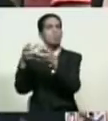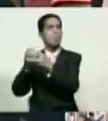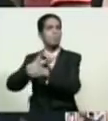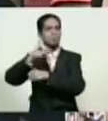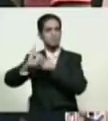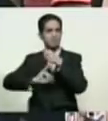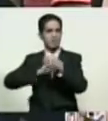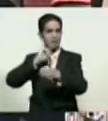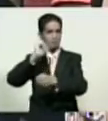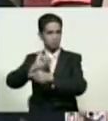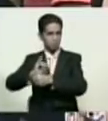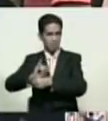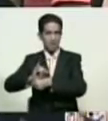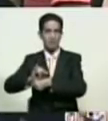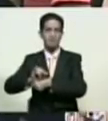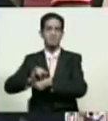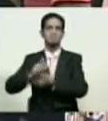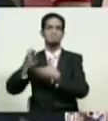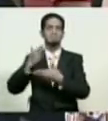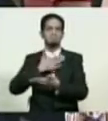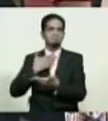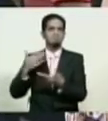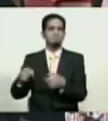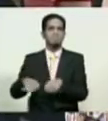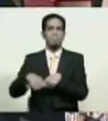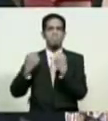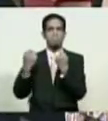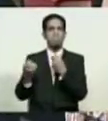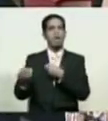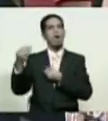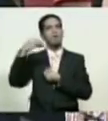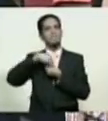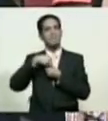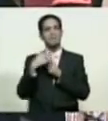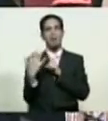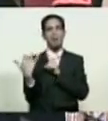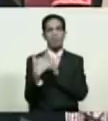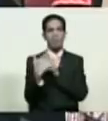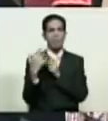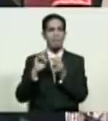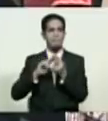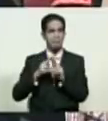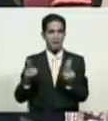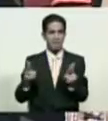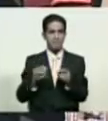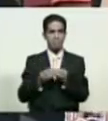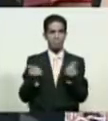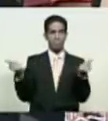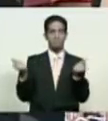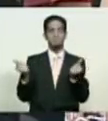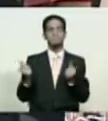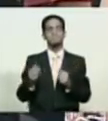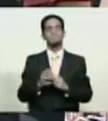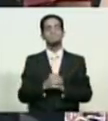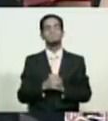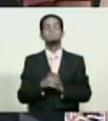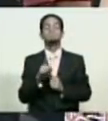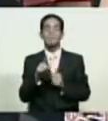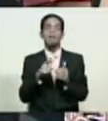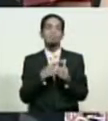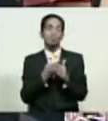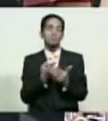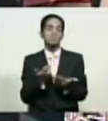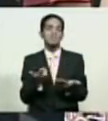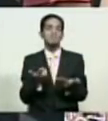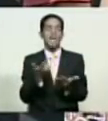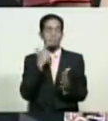externos imperiales se imponen y pretenden perturbar la paz y la tranquilidad de la República. Así que bueno,